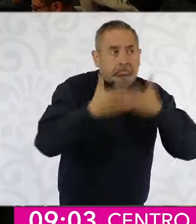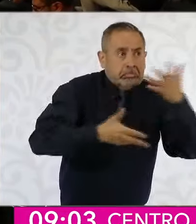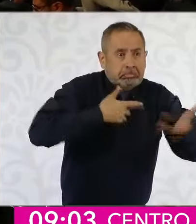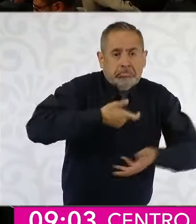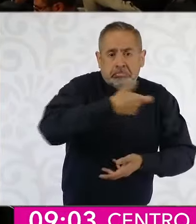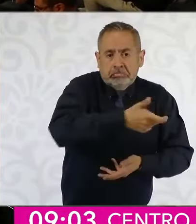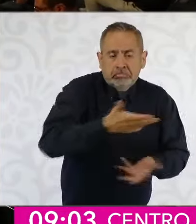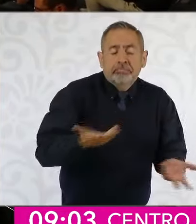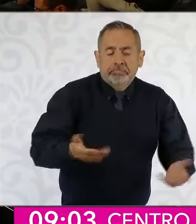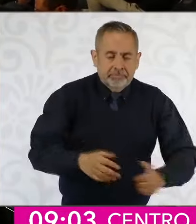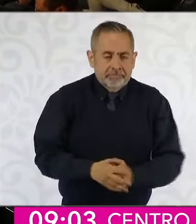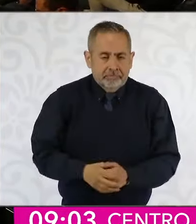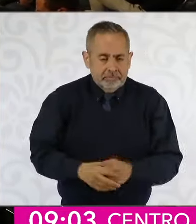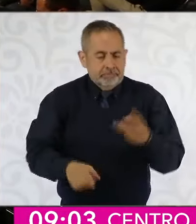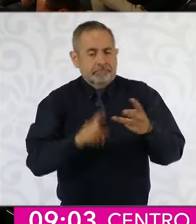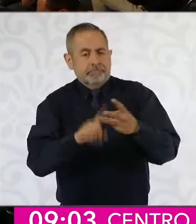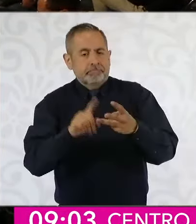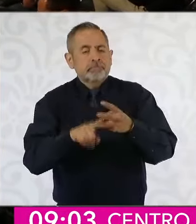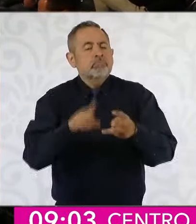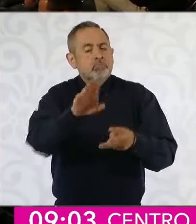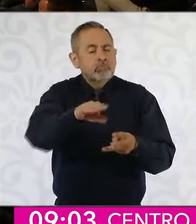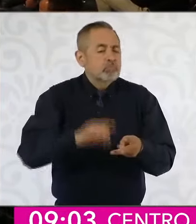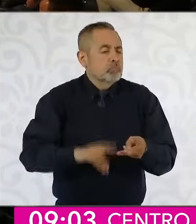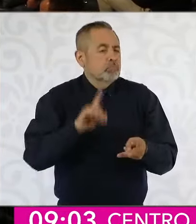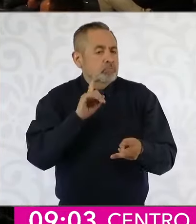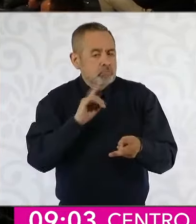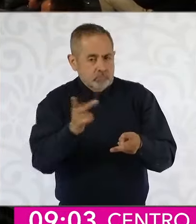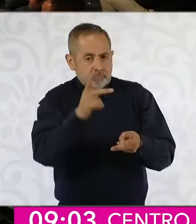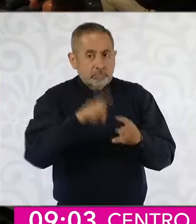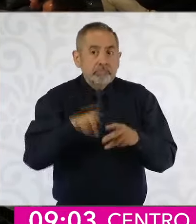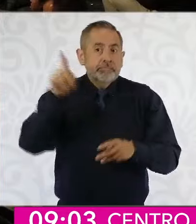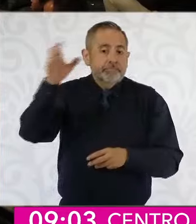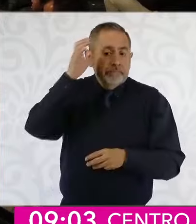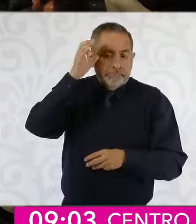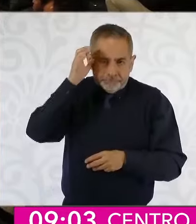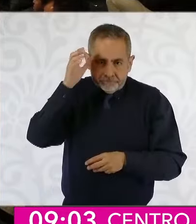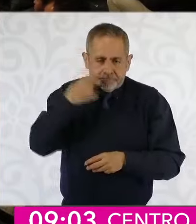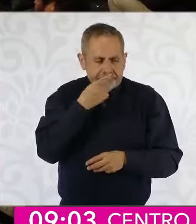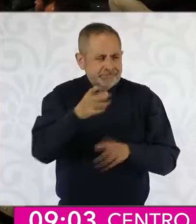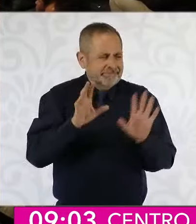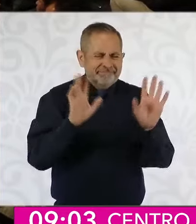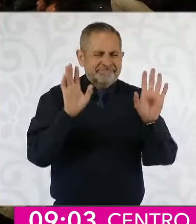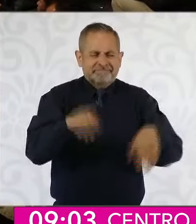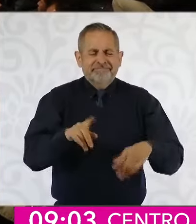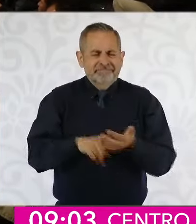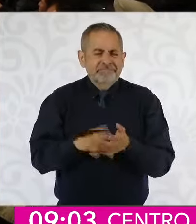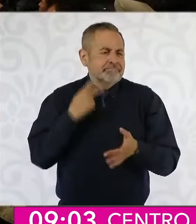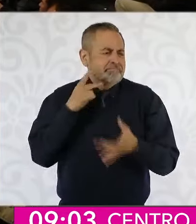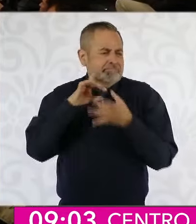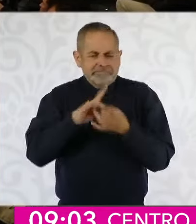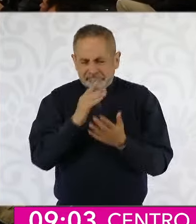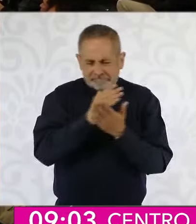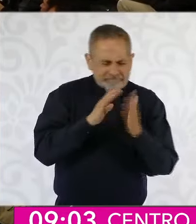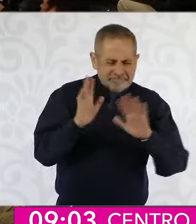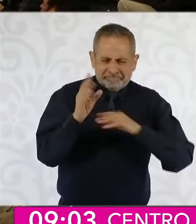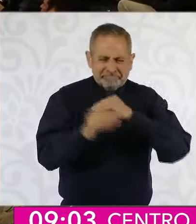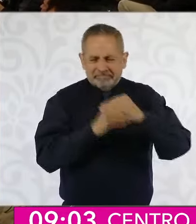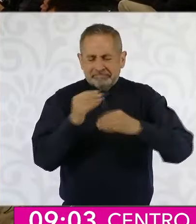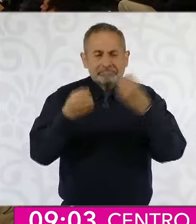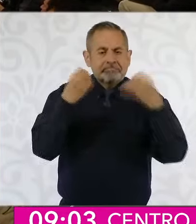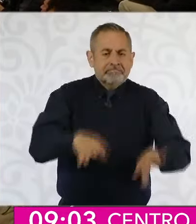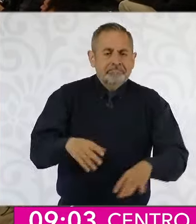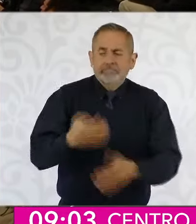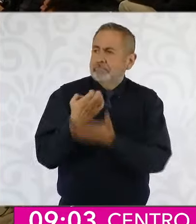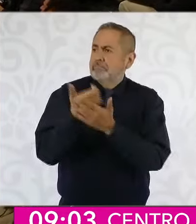La portavoz del Ministerio de Exteriores de China, Mao Ning, dijo que no habría que politizar estos temas porque lo único que pierden son